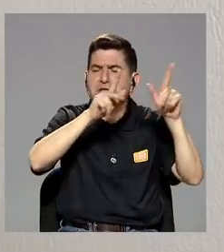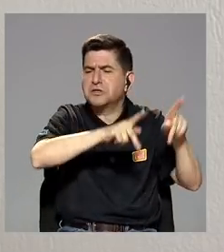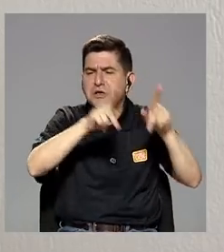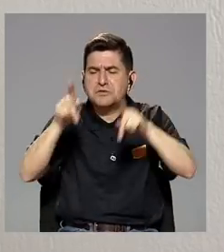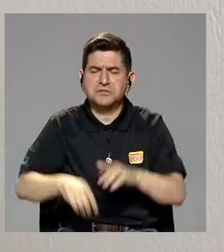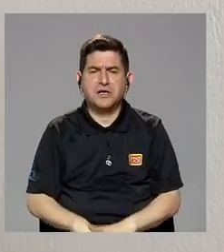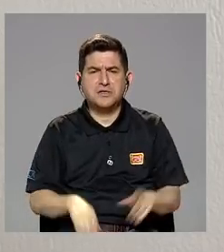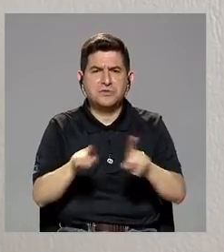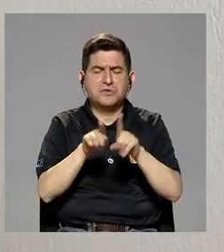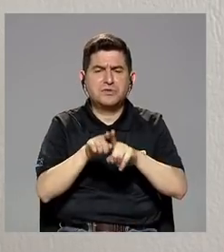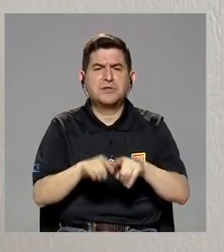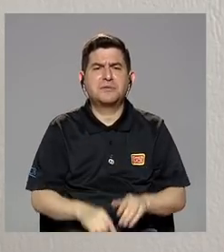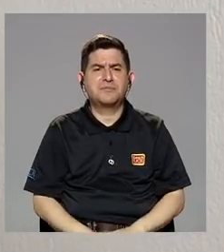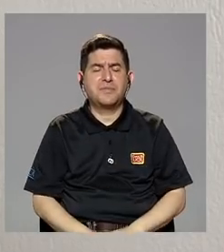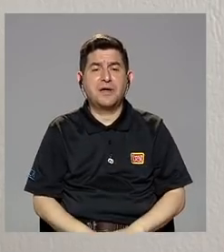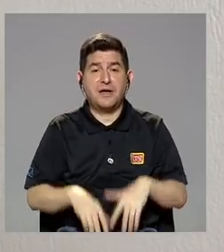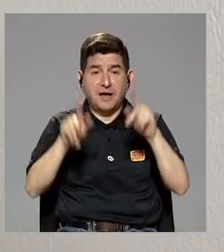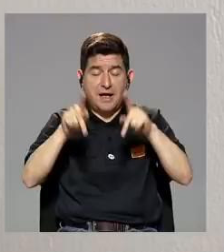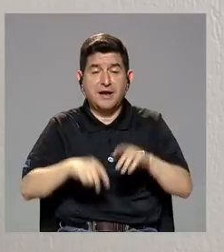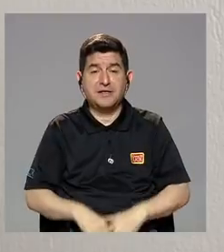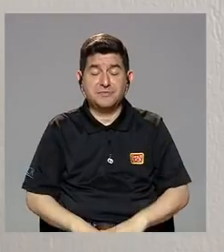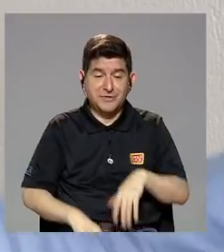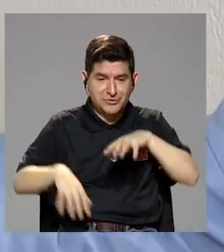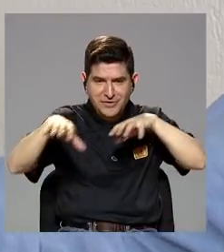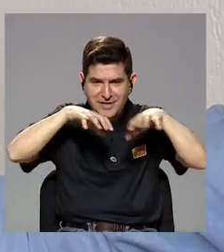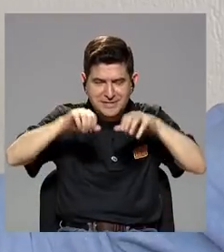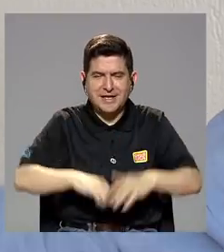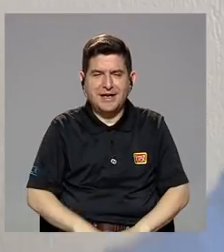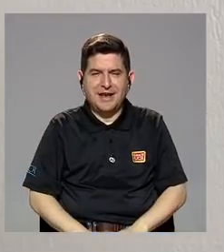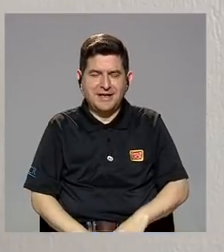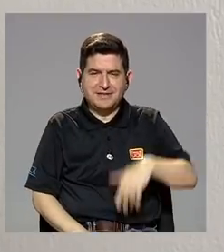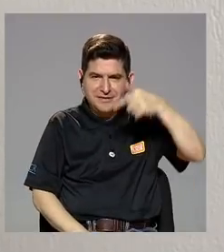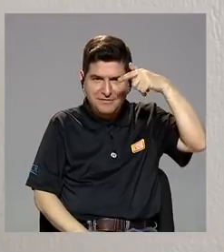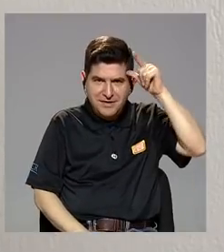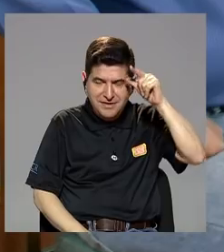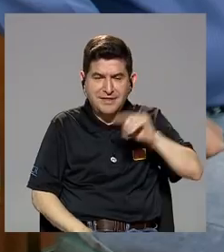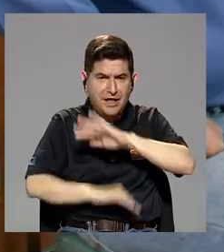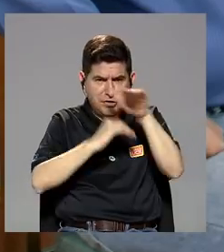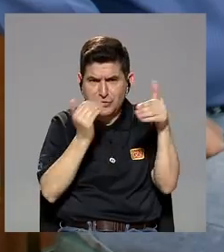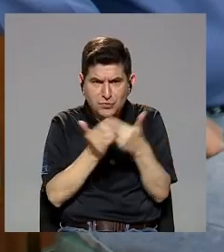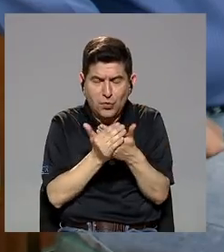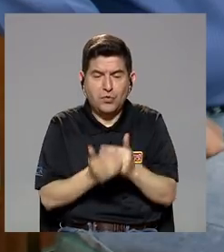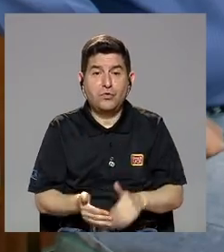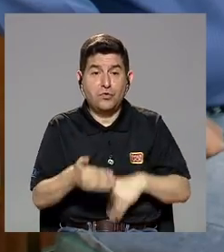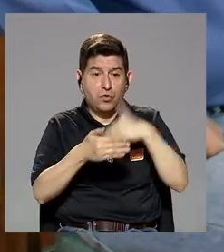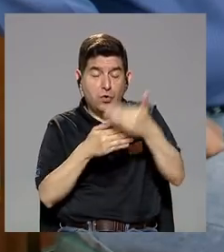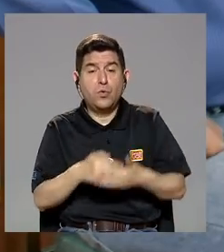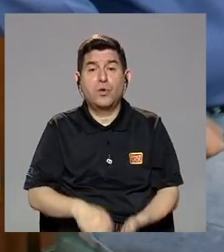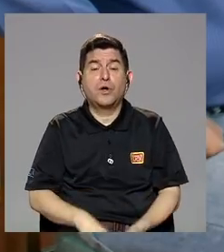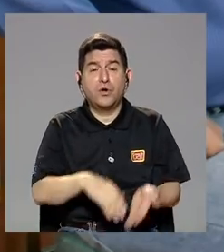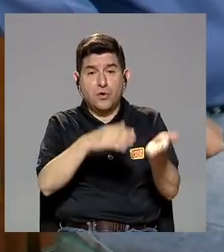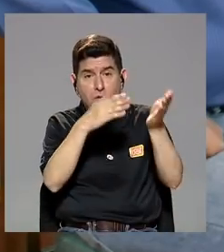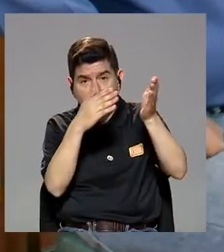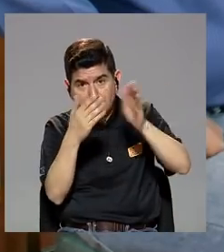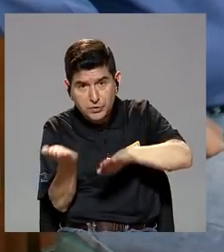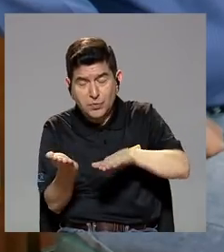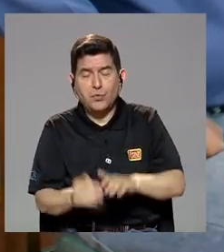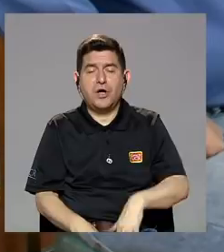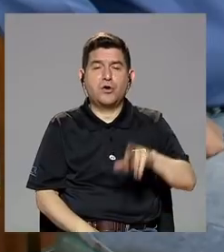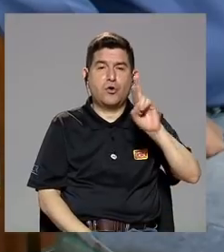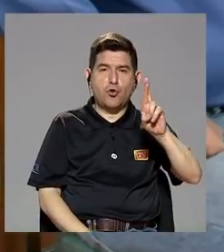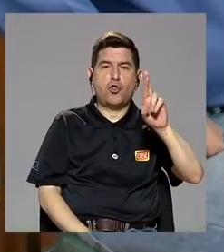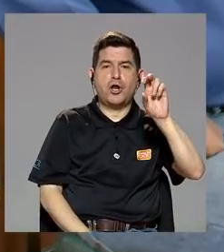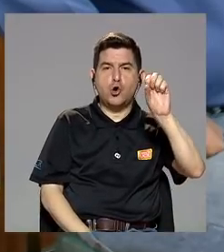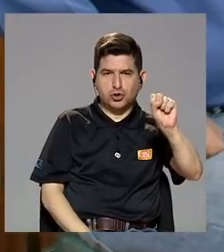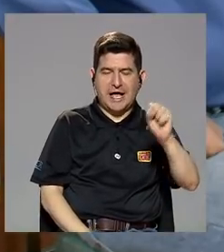público entrevistando a los como se llaman los toreros y toda esa cosa en la cruz roja todos y después cuando fallece lamentablemente